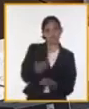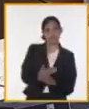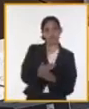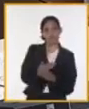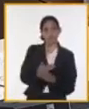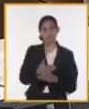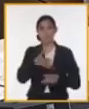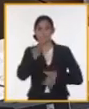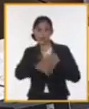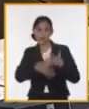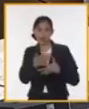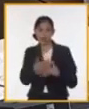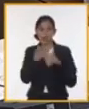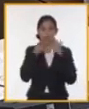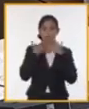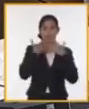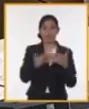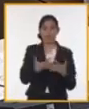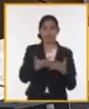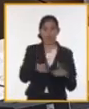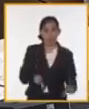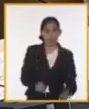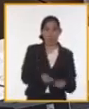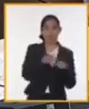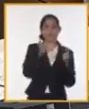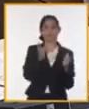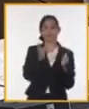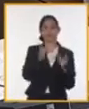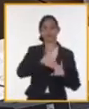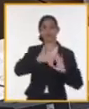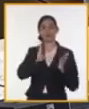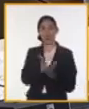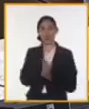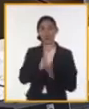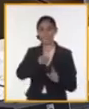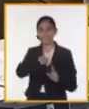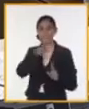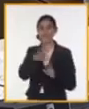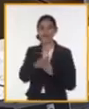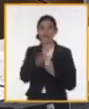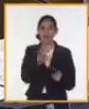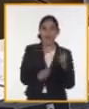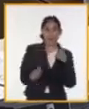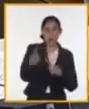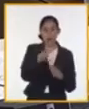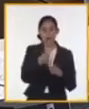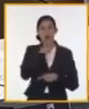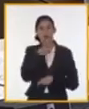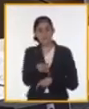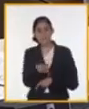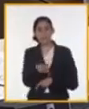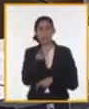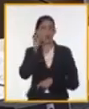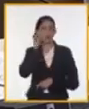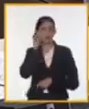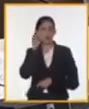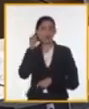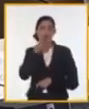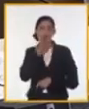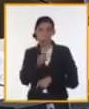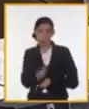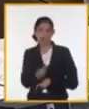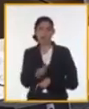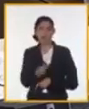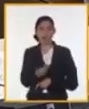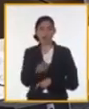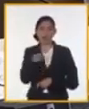problemas no solo en el completamiento, sino en la actuación de algunas de las muchachas que tenemos trabajando con nosotras.